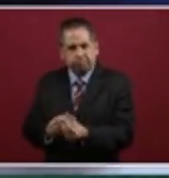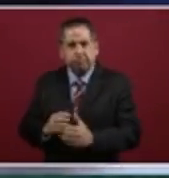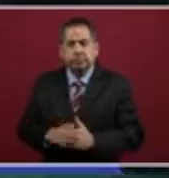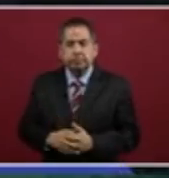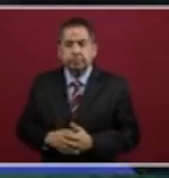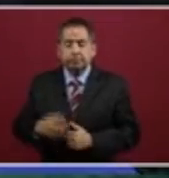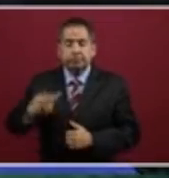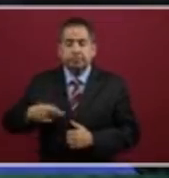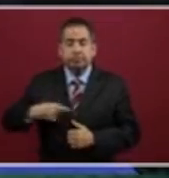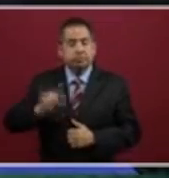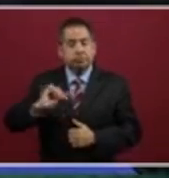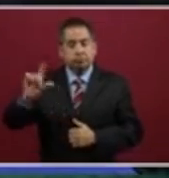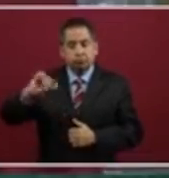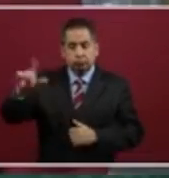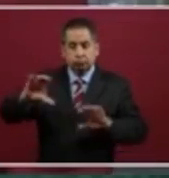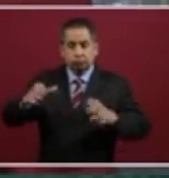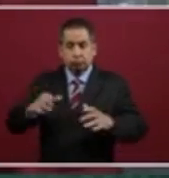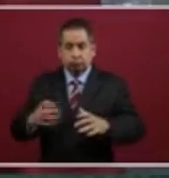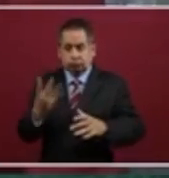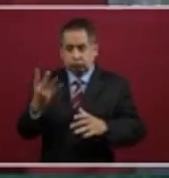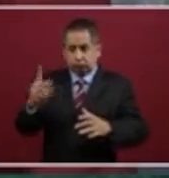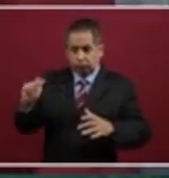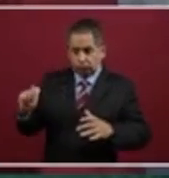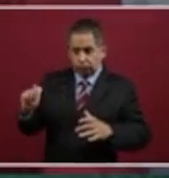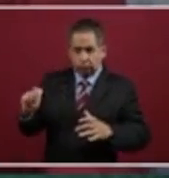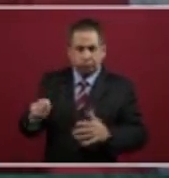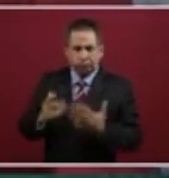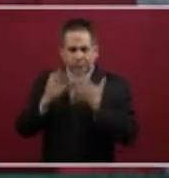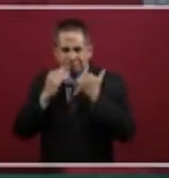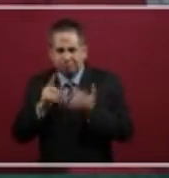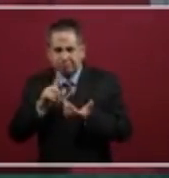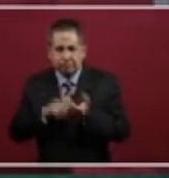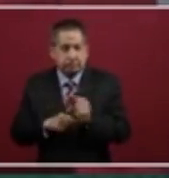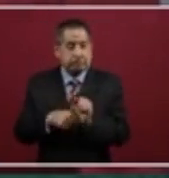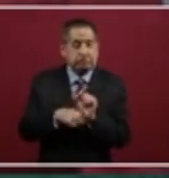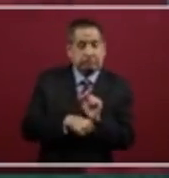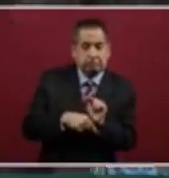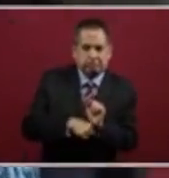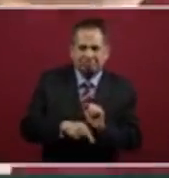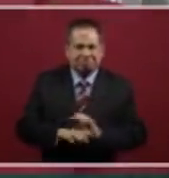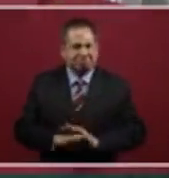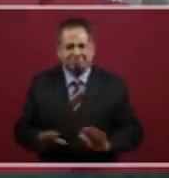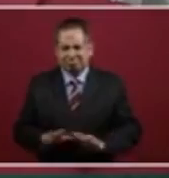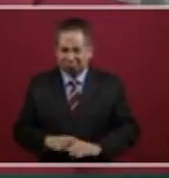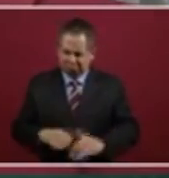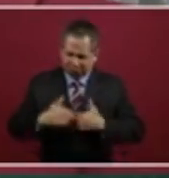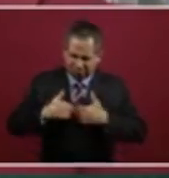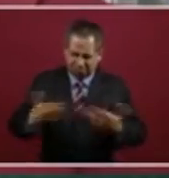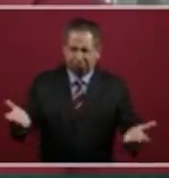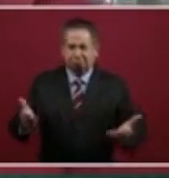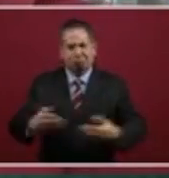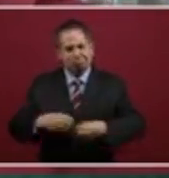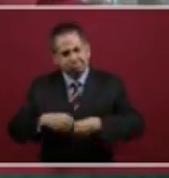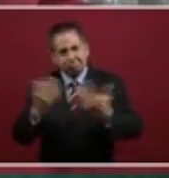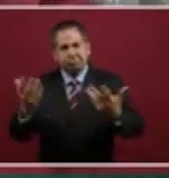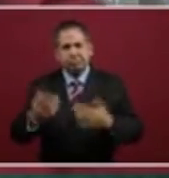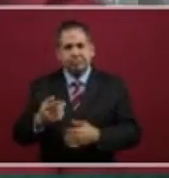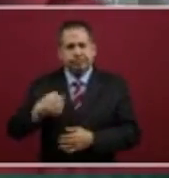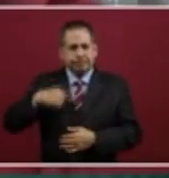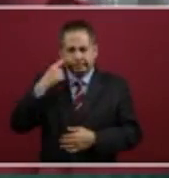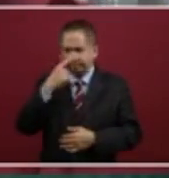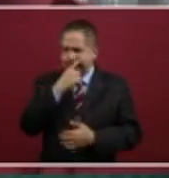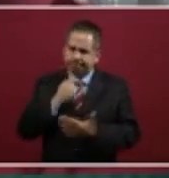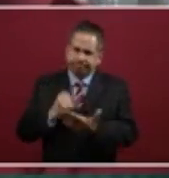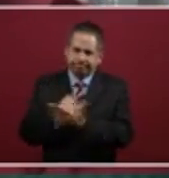funcionarios de la Cuarta Transformación no tenemos absolutamente nada que ocultar a la ciudadanía. Con esta convicción